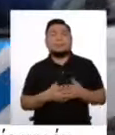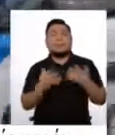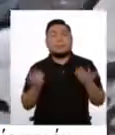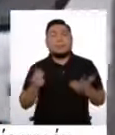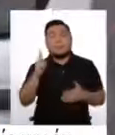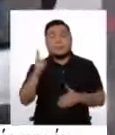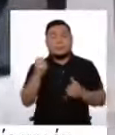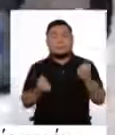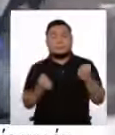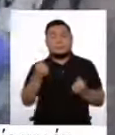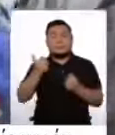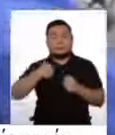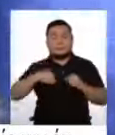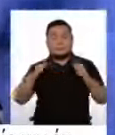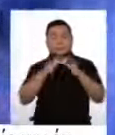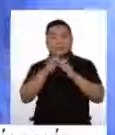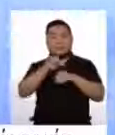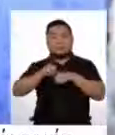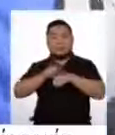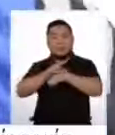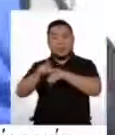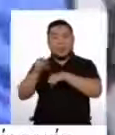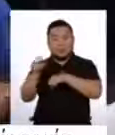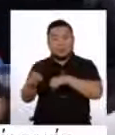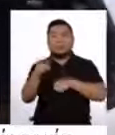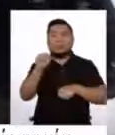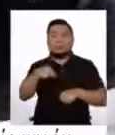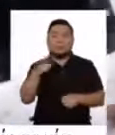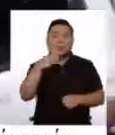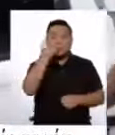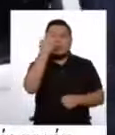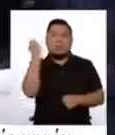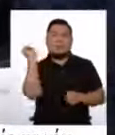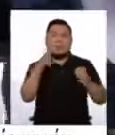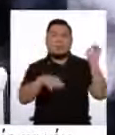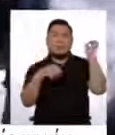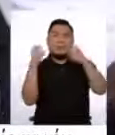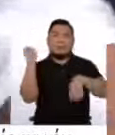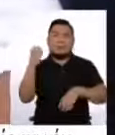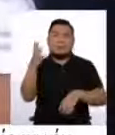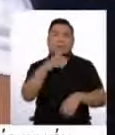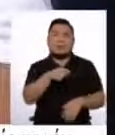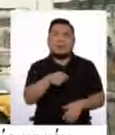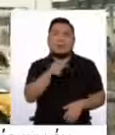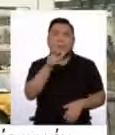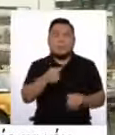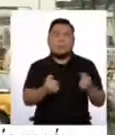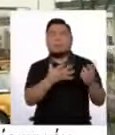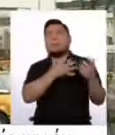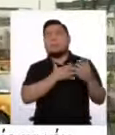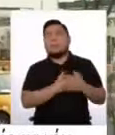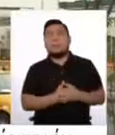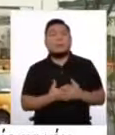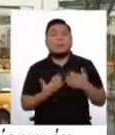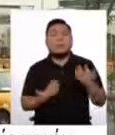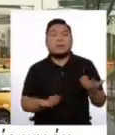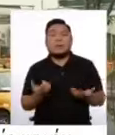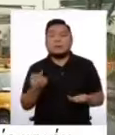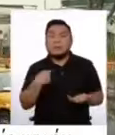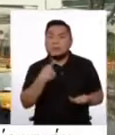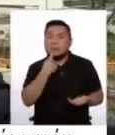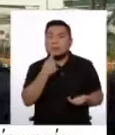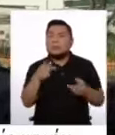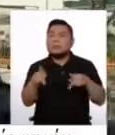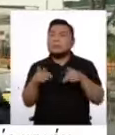Uno de los vehículos del municipio de San Luis fue atacado, dejando un sereno herido. Mi distrito es más pequeño, no tengo